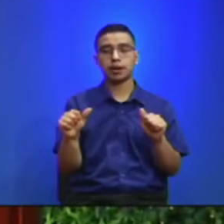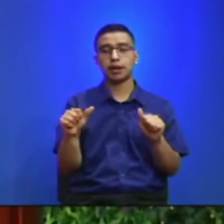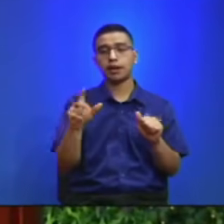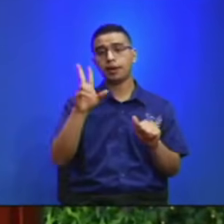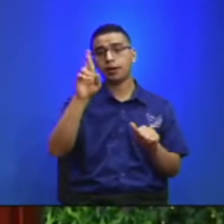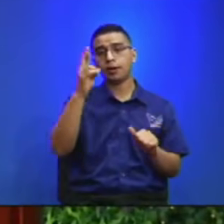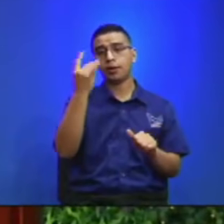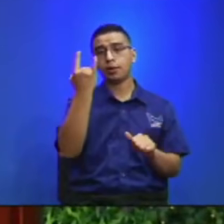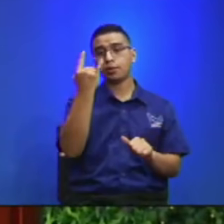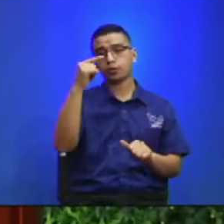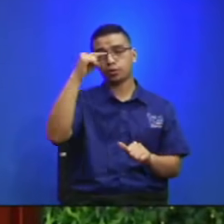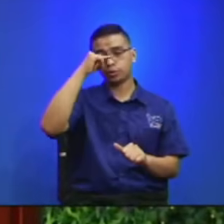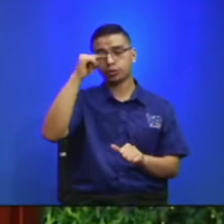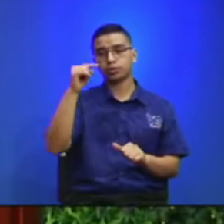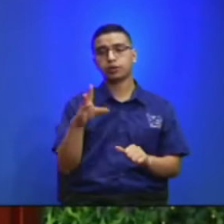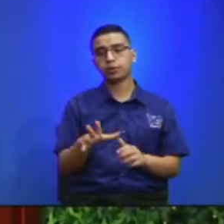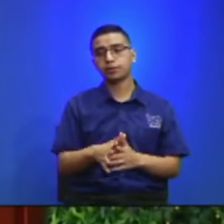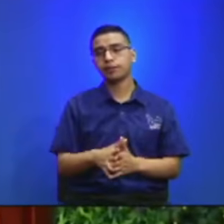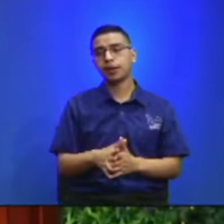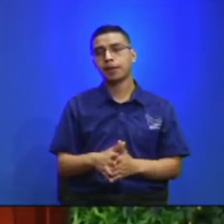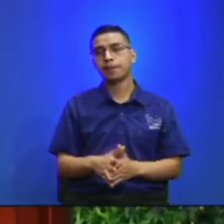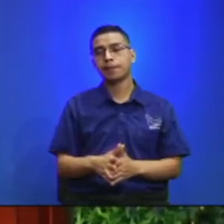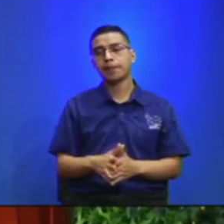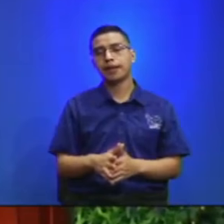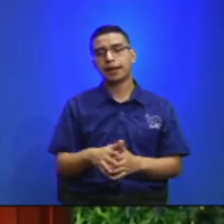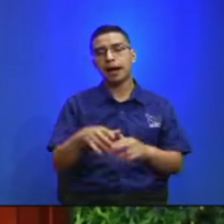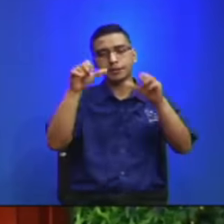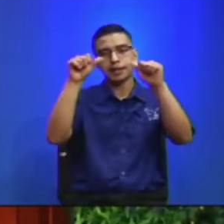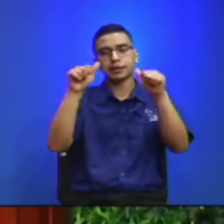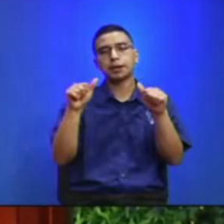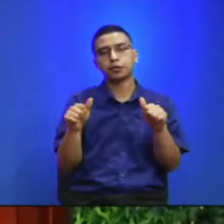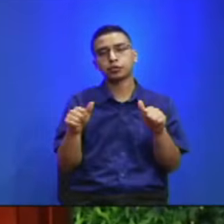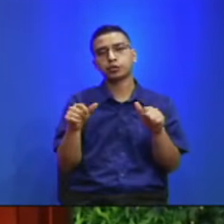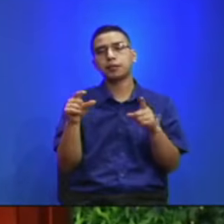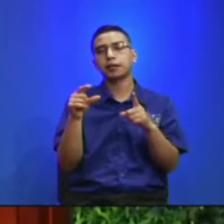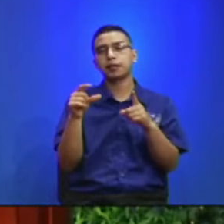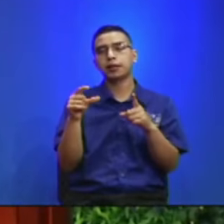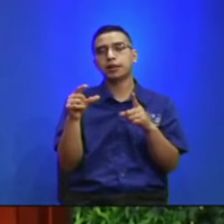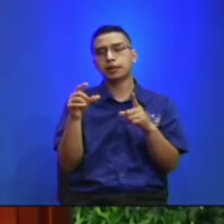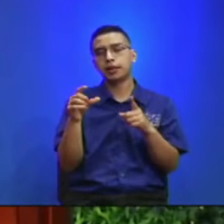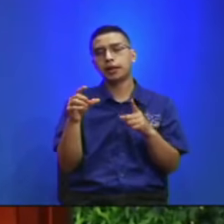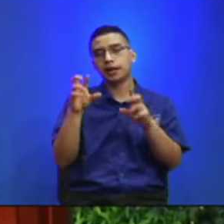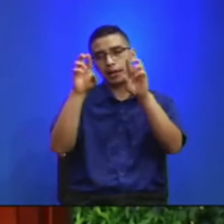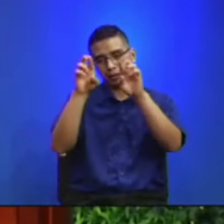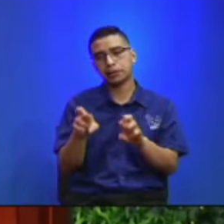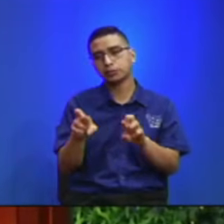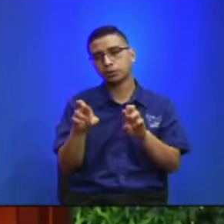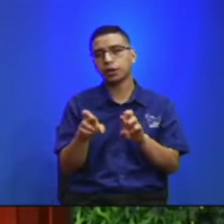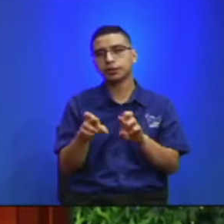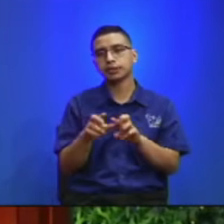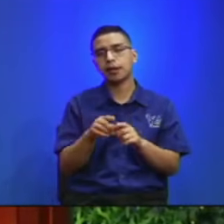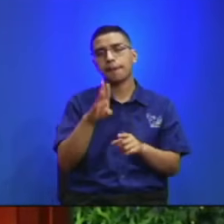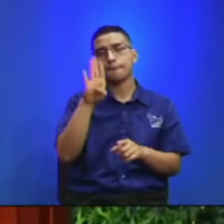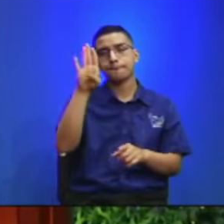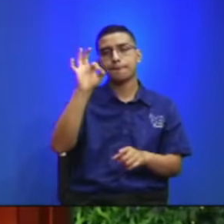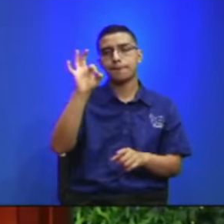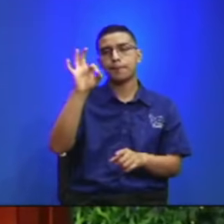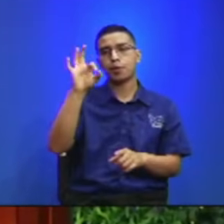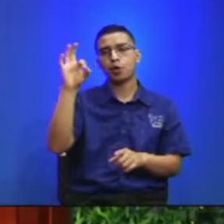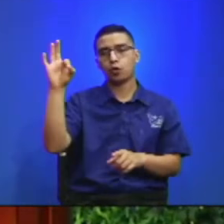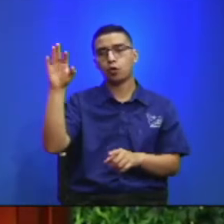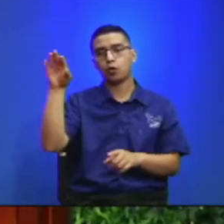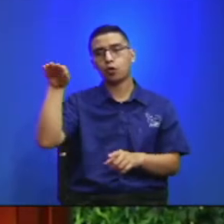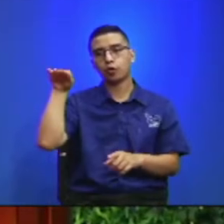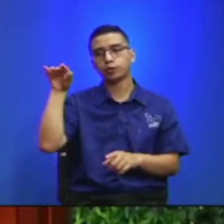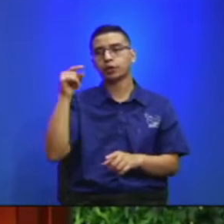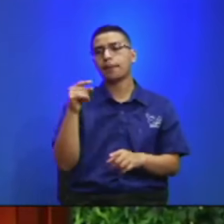en voz de vez en cuando en el fulano pero en malón